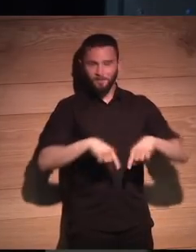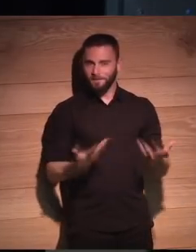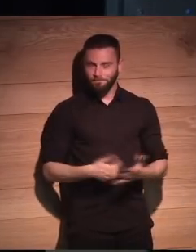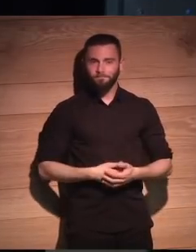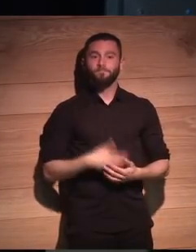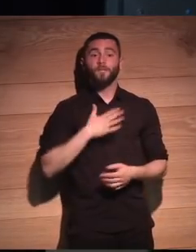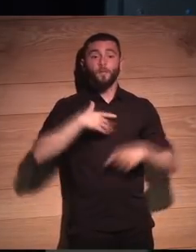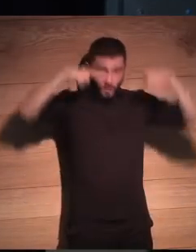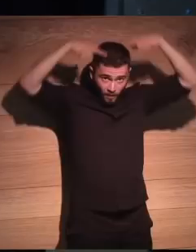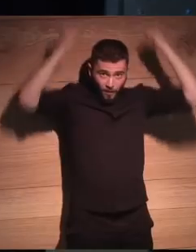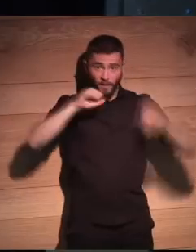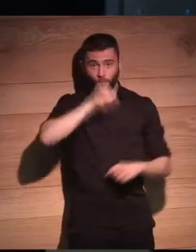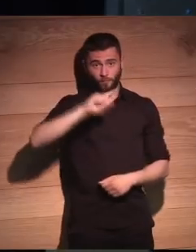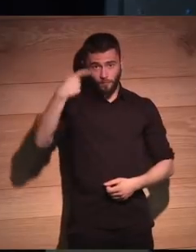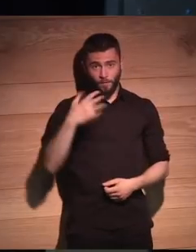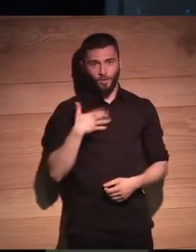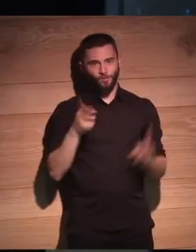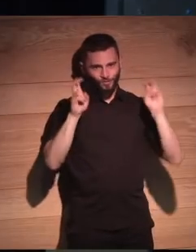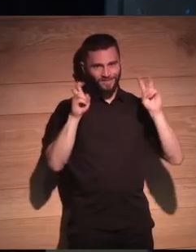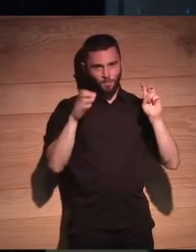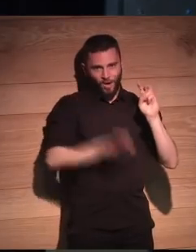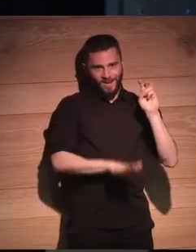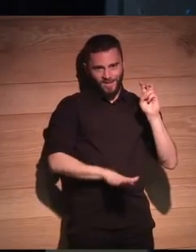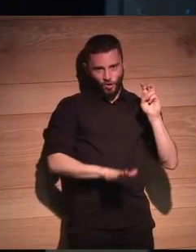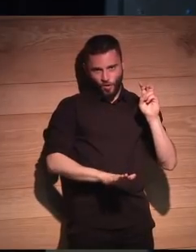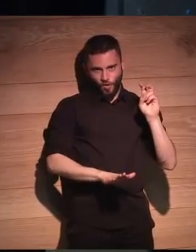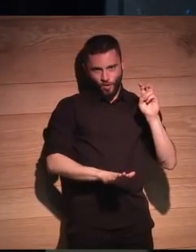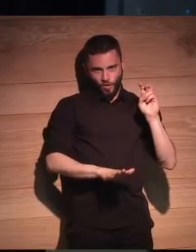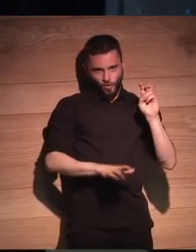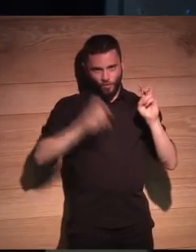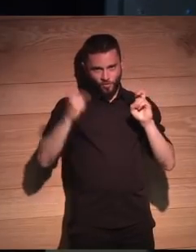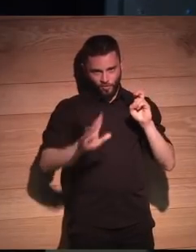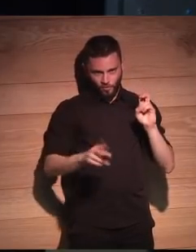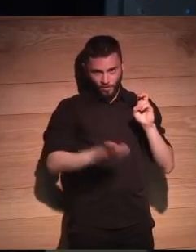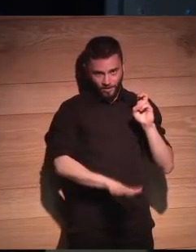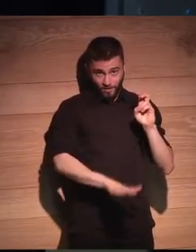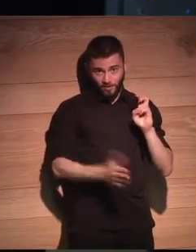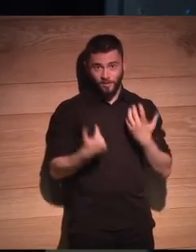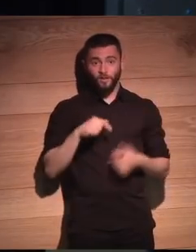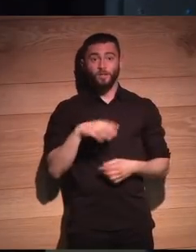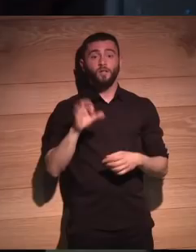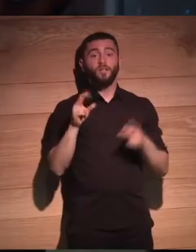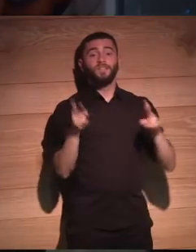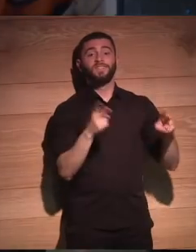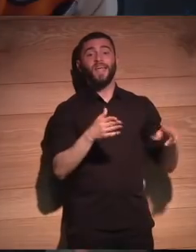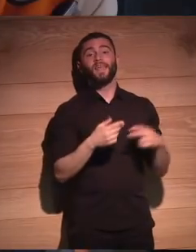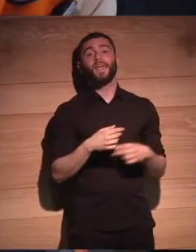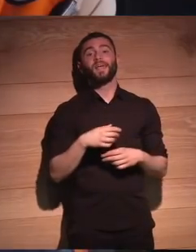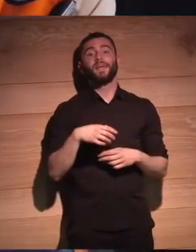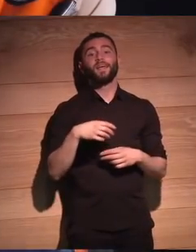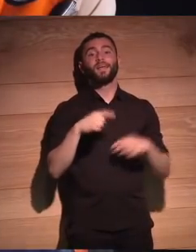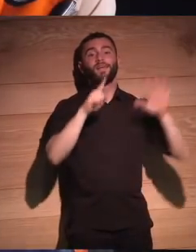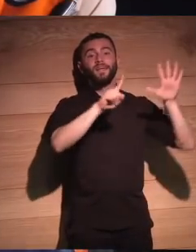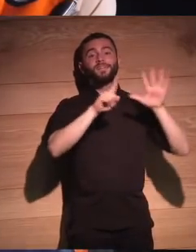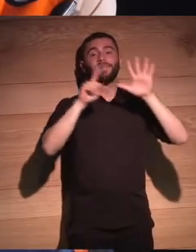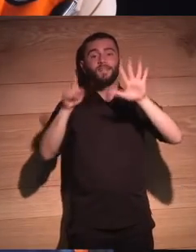Digamos, mi Batman favorito, pero es por una cuestión de niñez, no de otra cosa, es el de la serie del 66, ¿vale? El de Adam West,